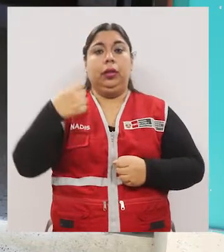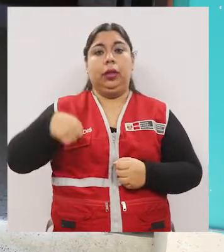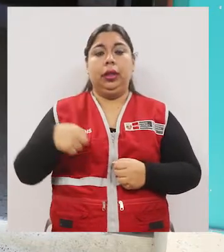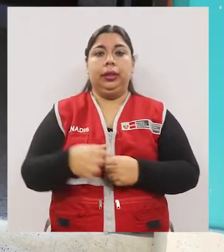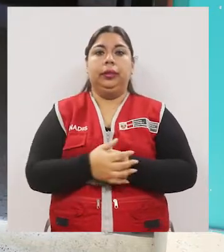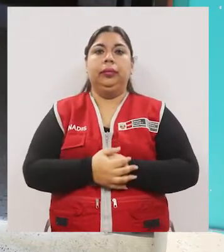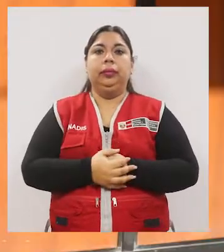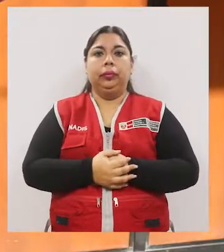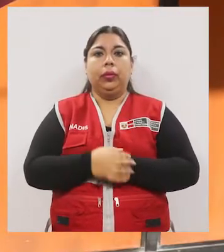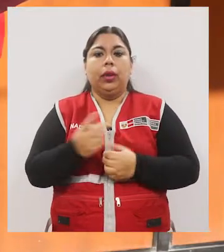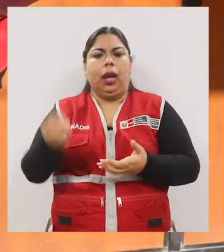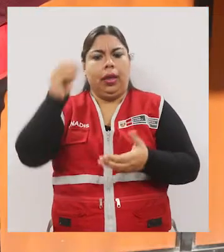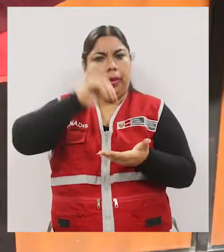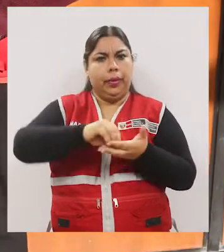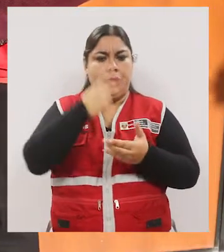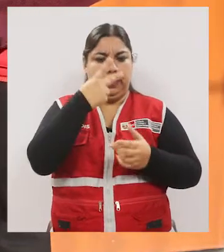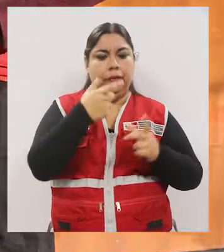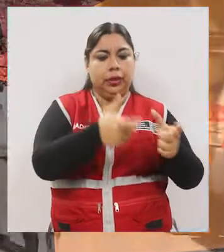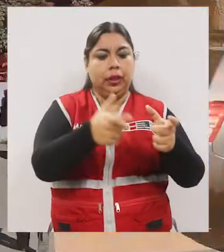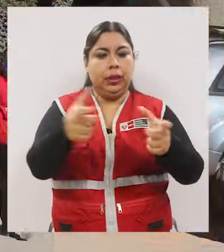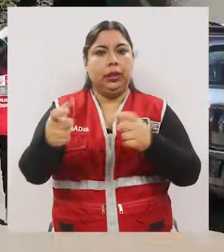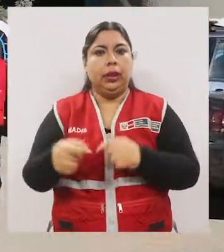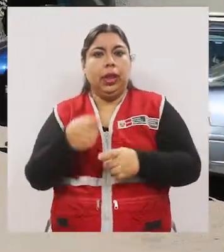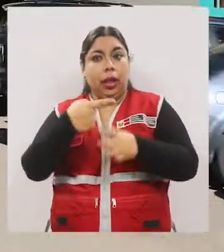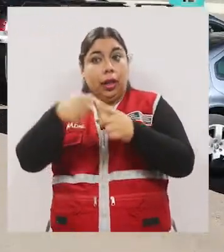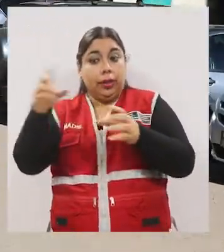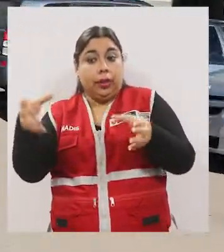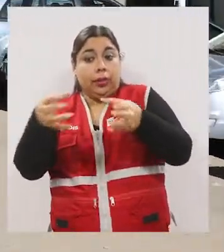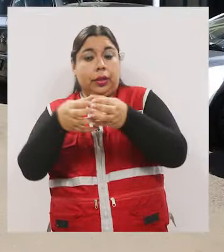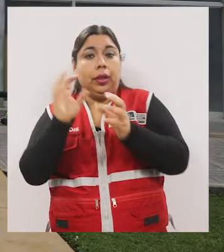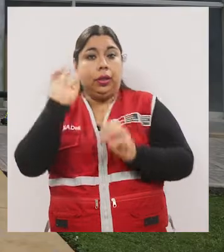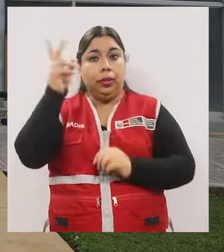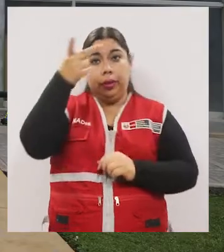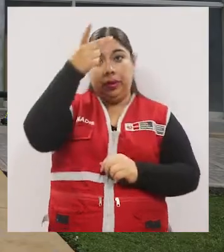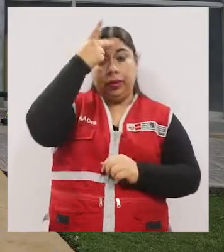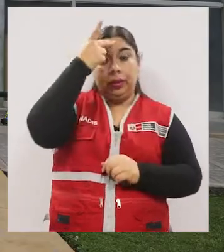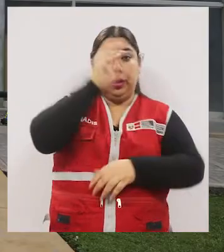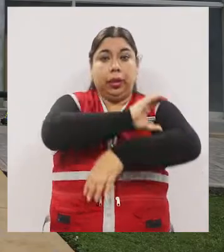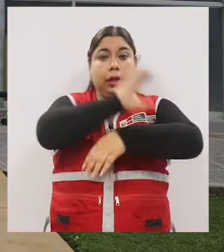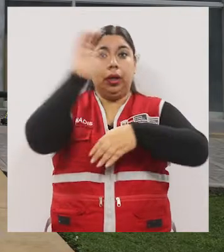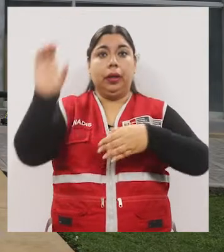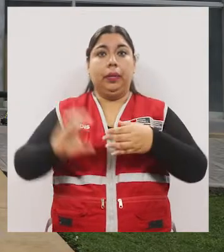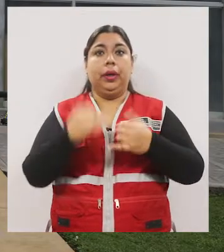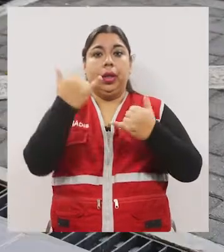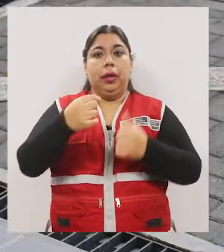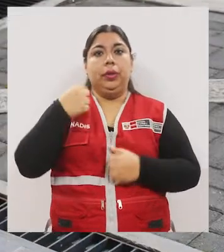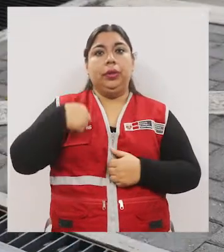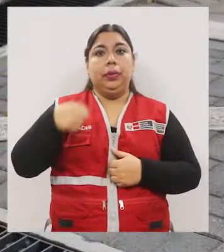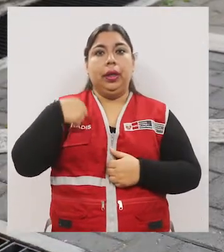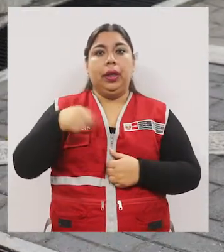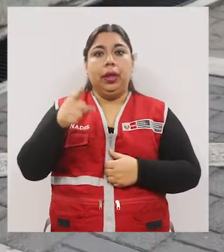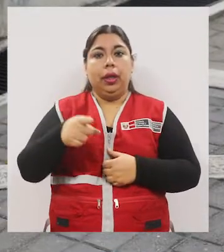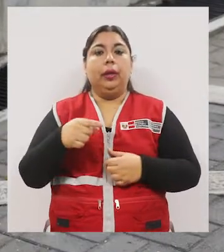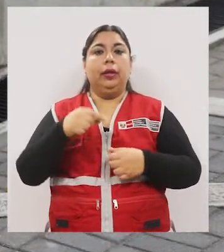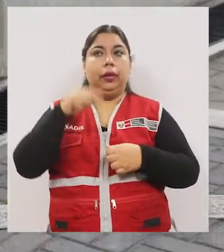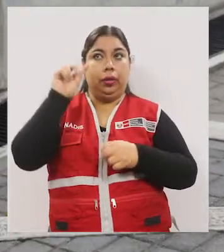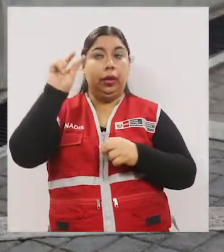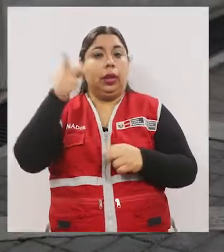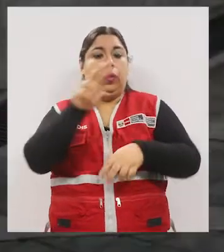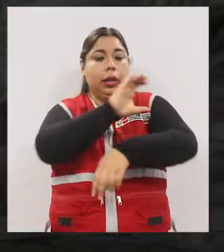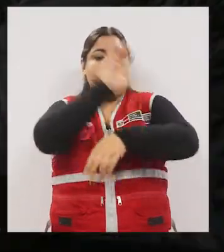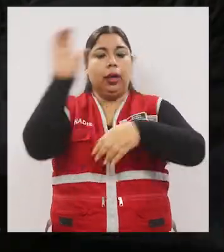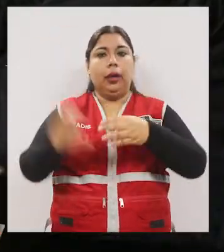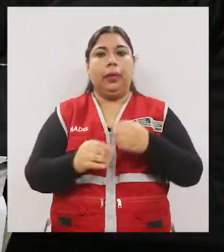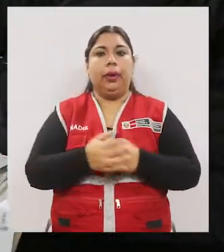locales, además de fiscalizar la sede central del Gobierno Regional de Cajamarca y la Municipalidad Provincial de la